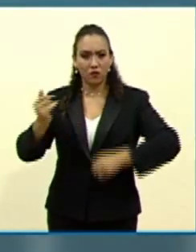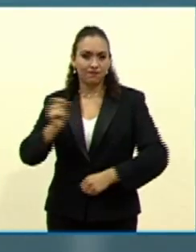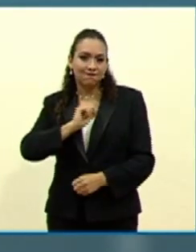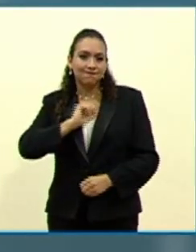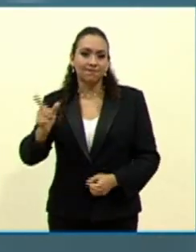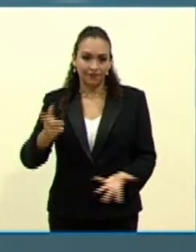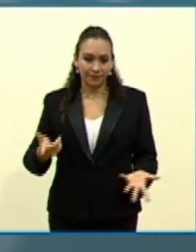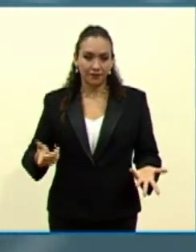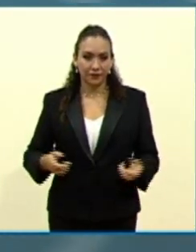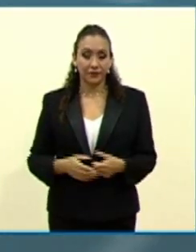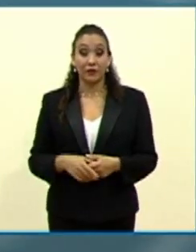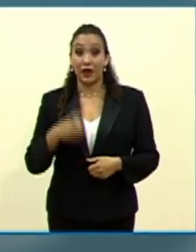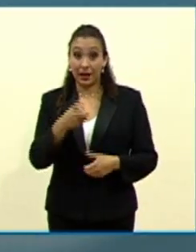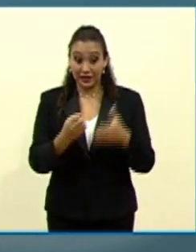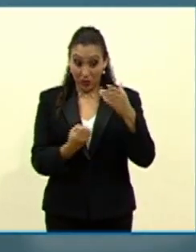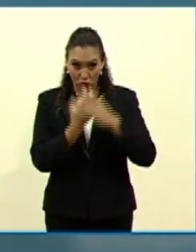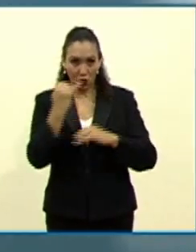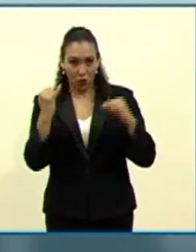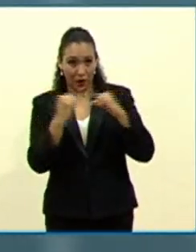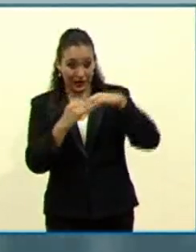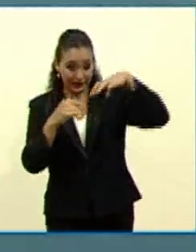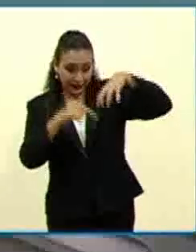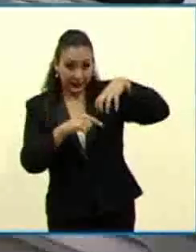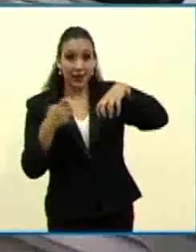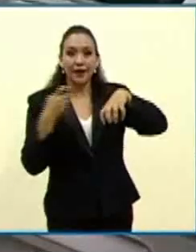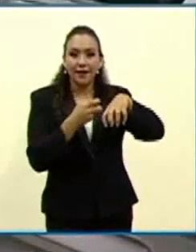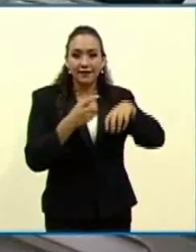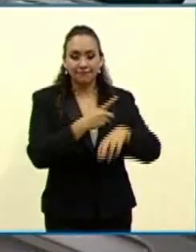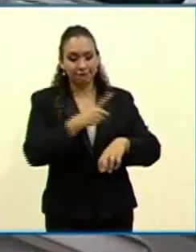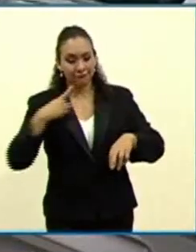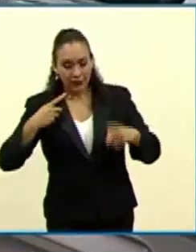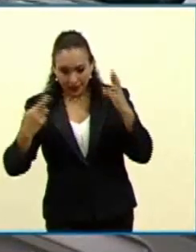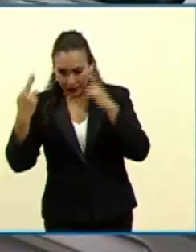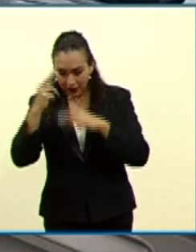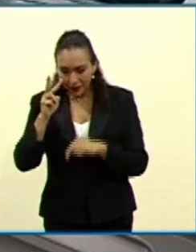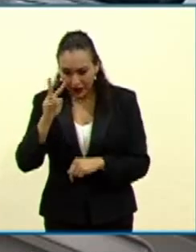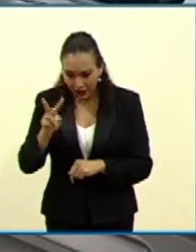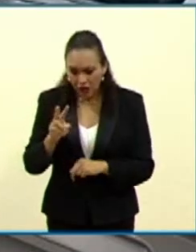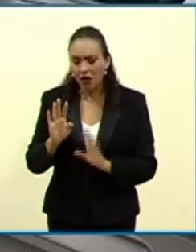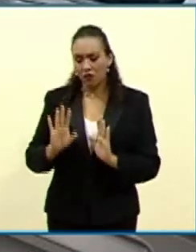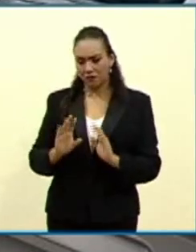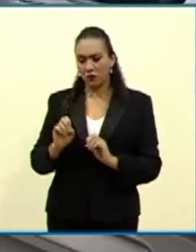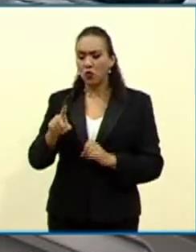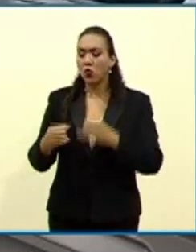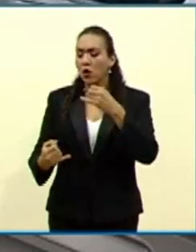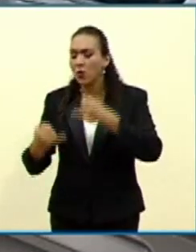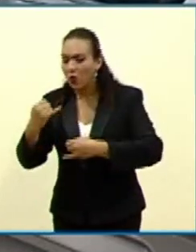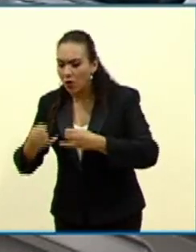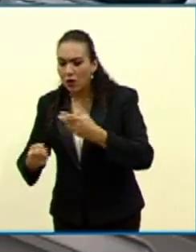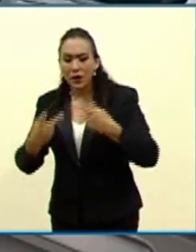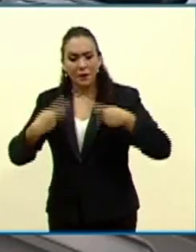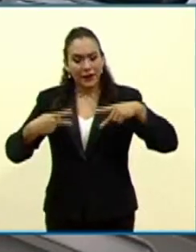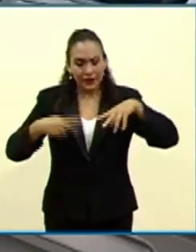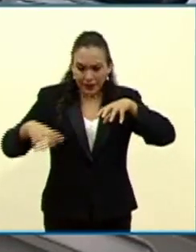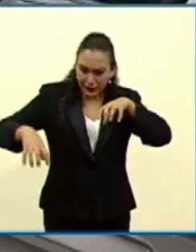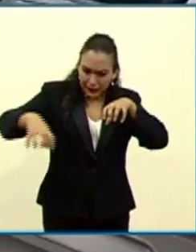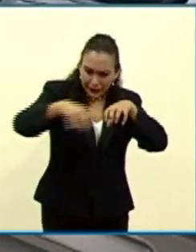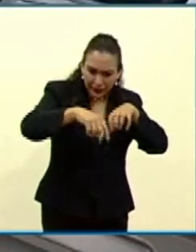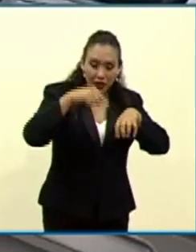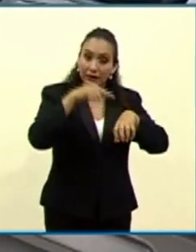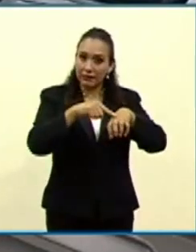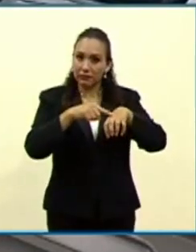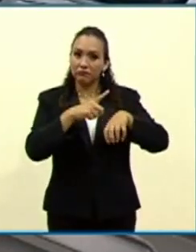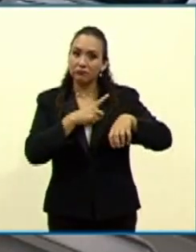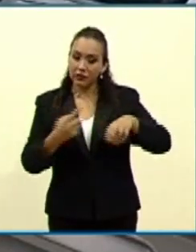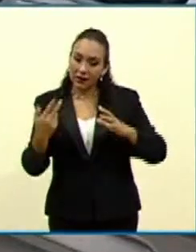judicial. También deberán incluir canales que permitan la retroalimentación directa de los usuarios del Servicio de Administración de